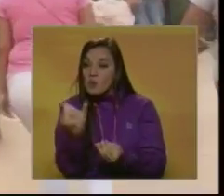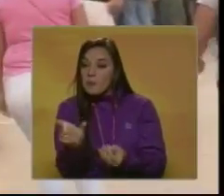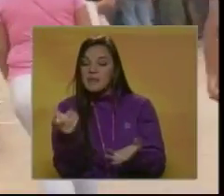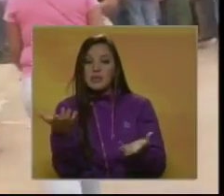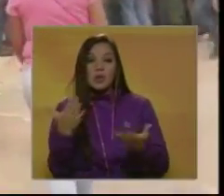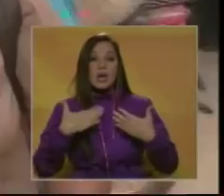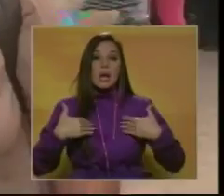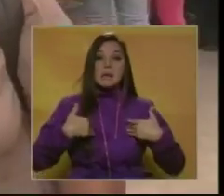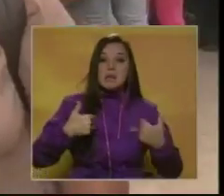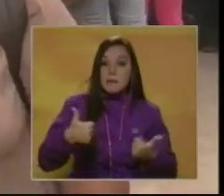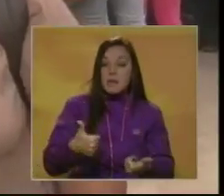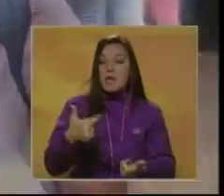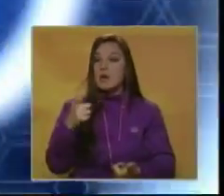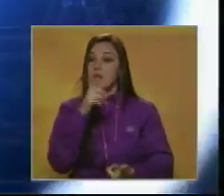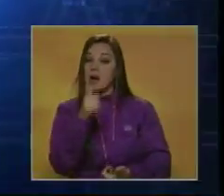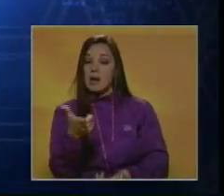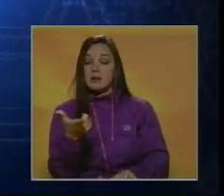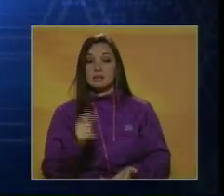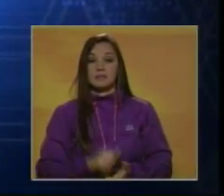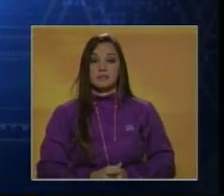durante el motín.